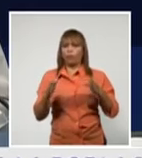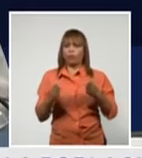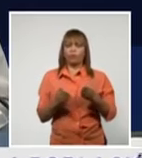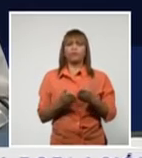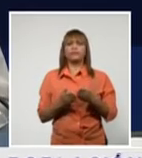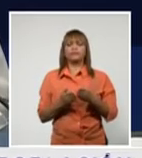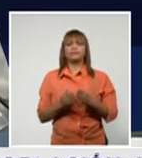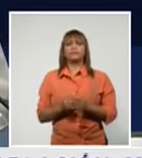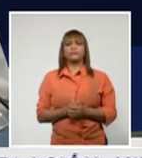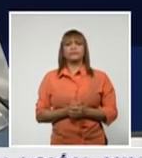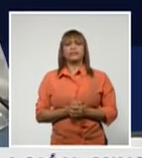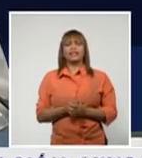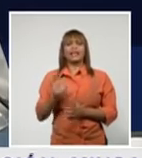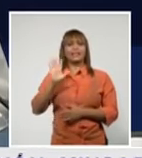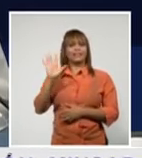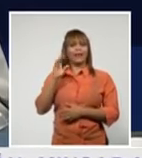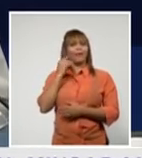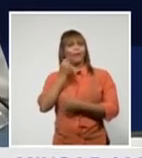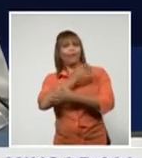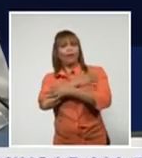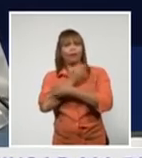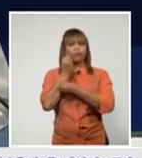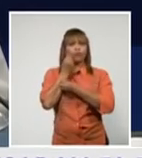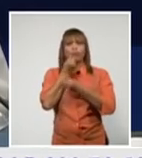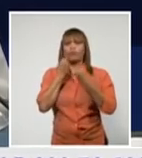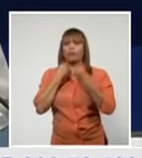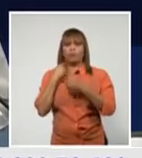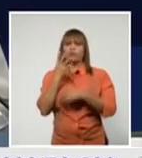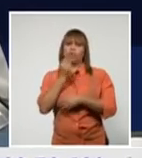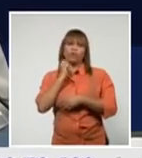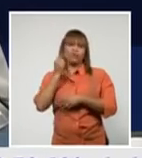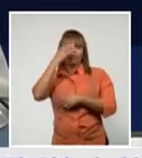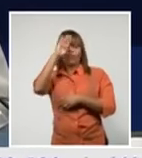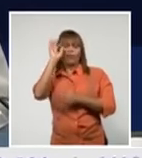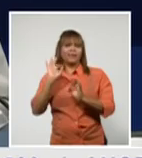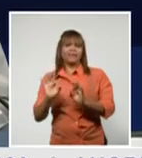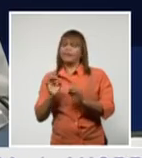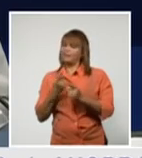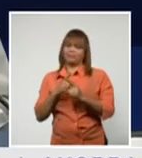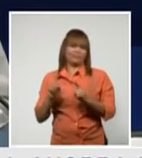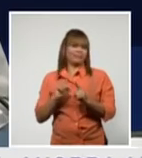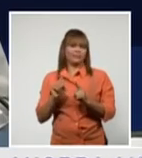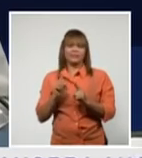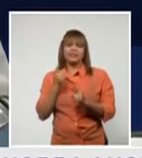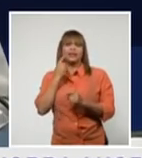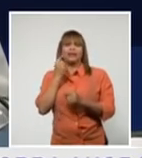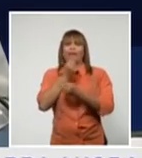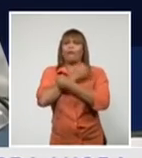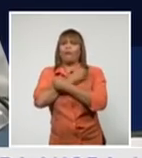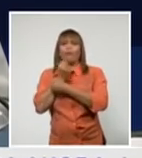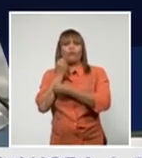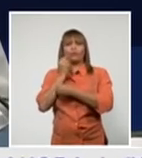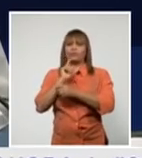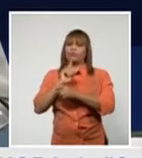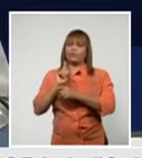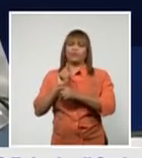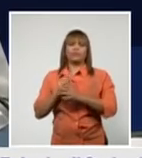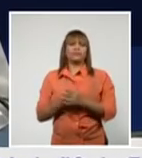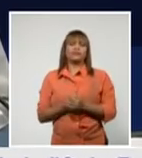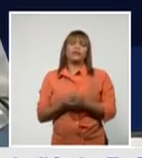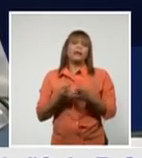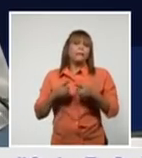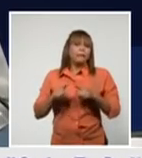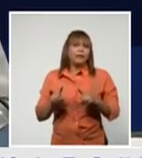el saludo, no como nos gustan a los cubanos, que es con un abrazo, con un beso a la compañera, pero